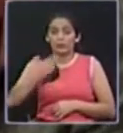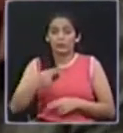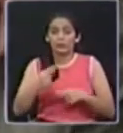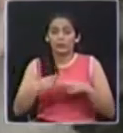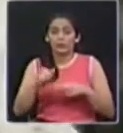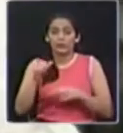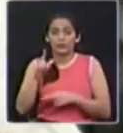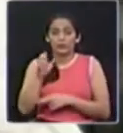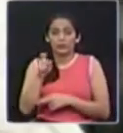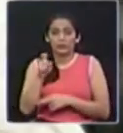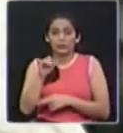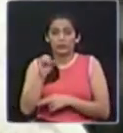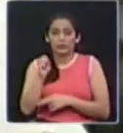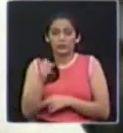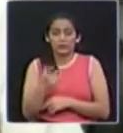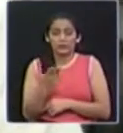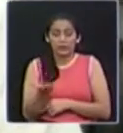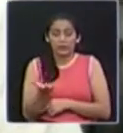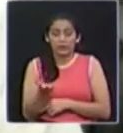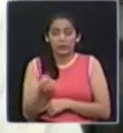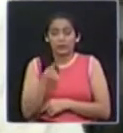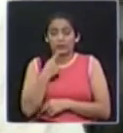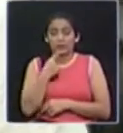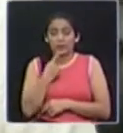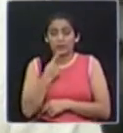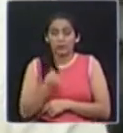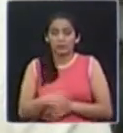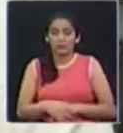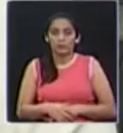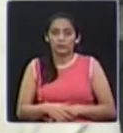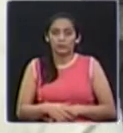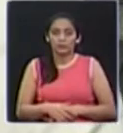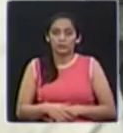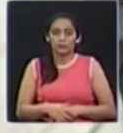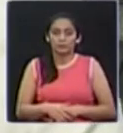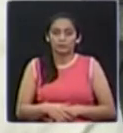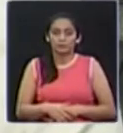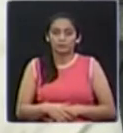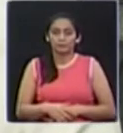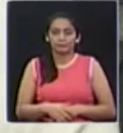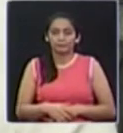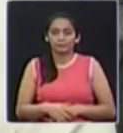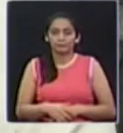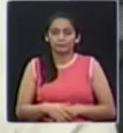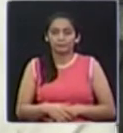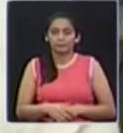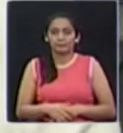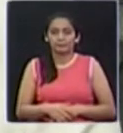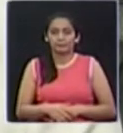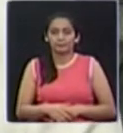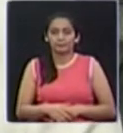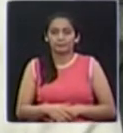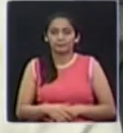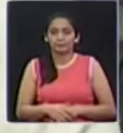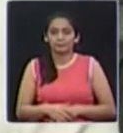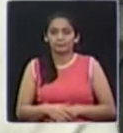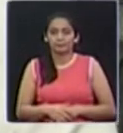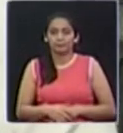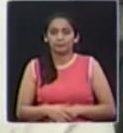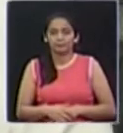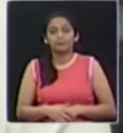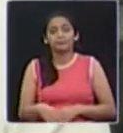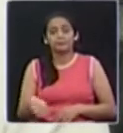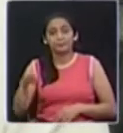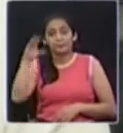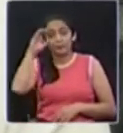Mera, y criticó a quienes se refirieron sobre esto. Sí, eso lo puso un troll del señor Lasso, de la campaña del señor